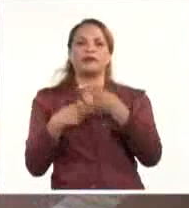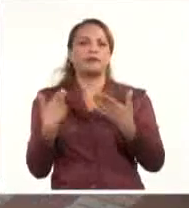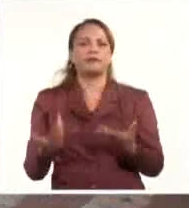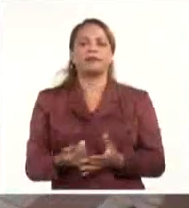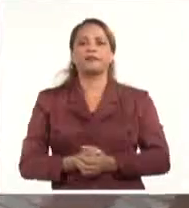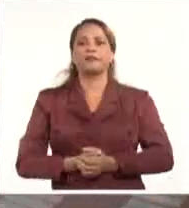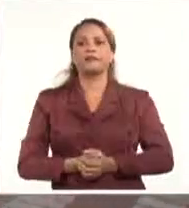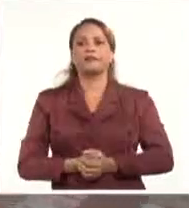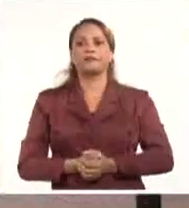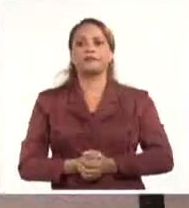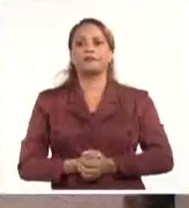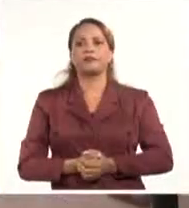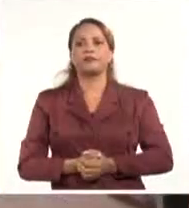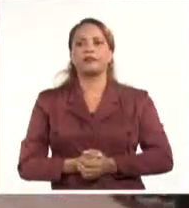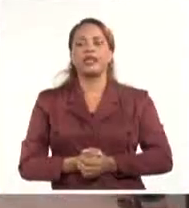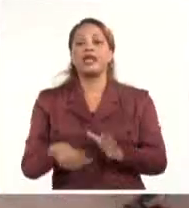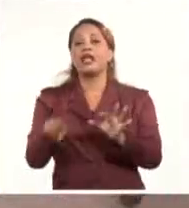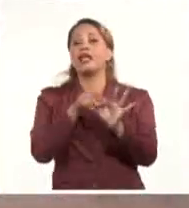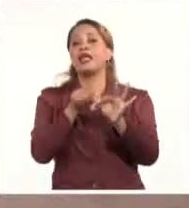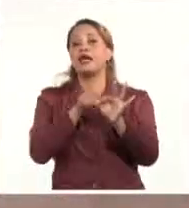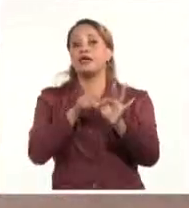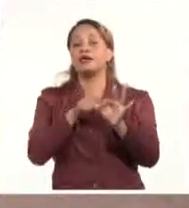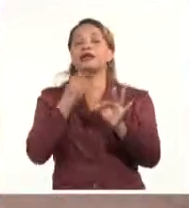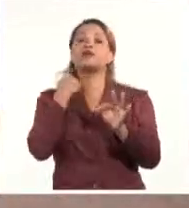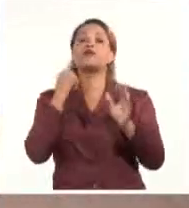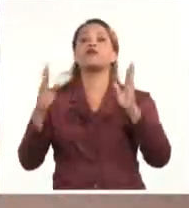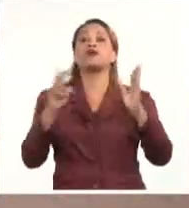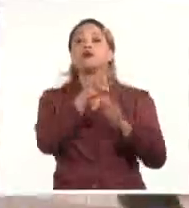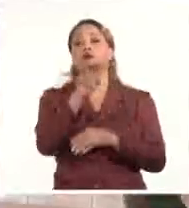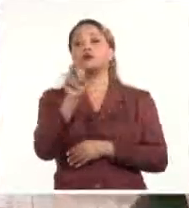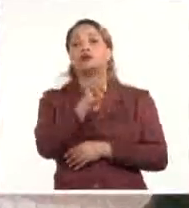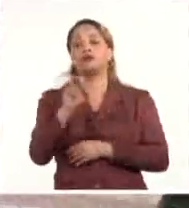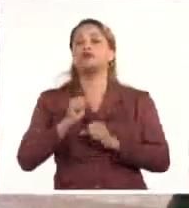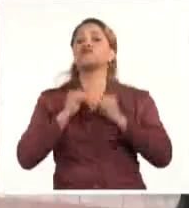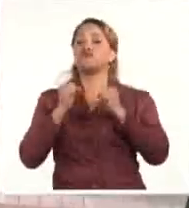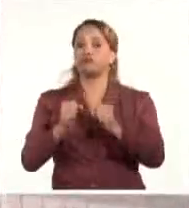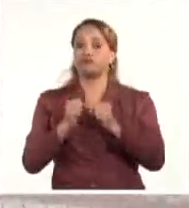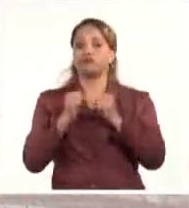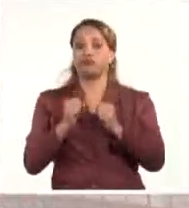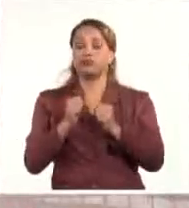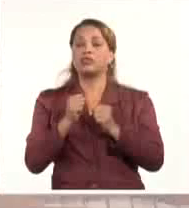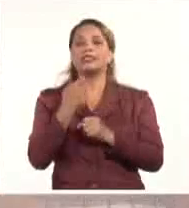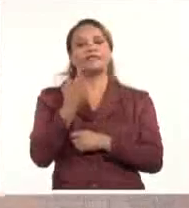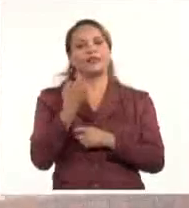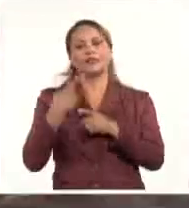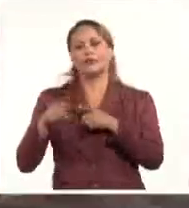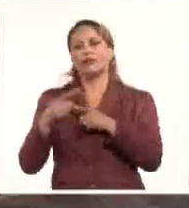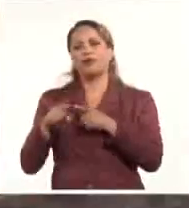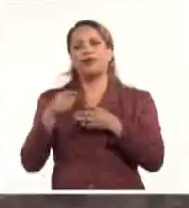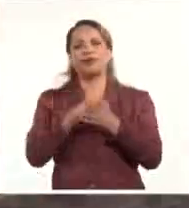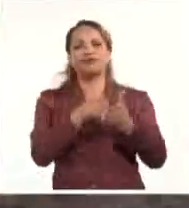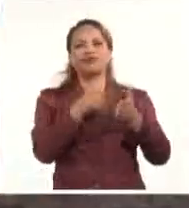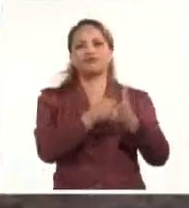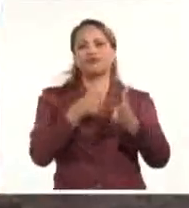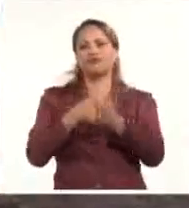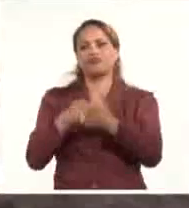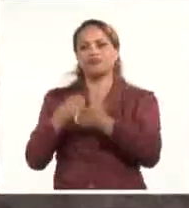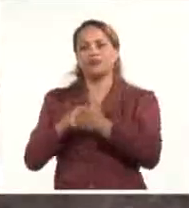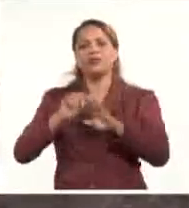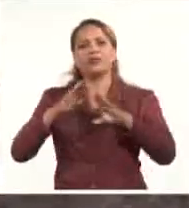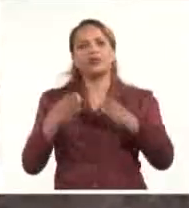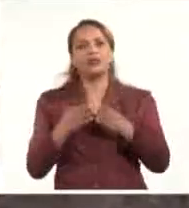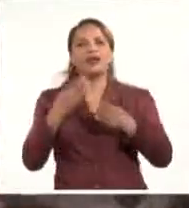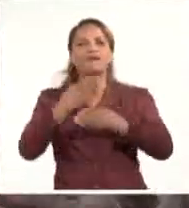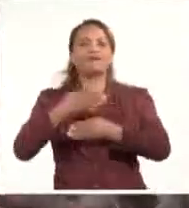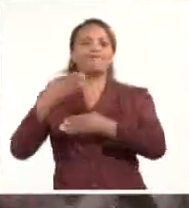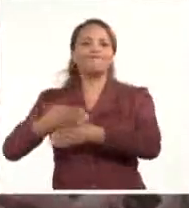Como todo el archipiélago, la Isla de la Juventud vivió un 2022 muy duro, con carencias, tropiezos y las ya constantes